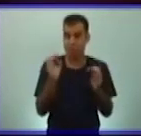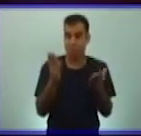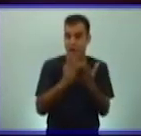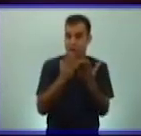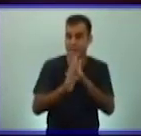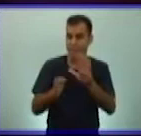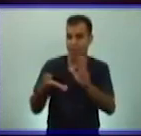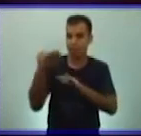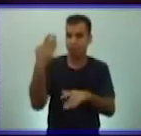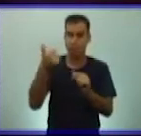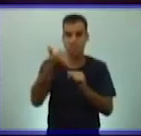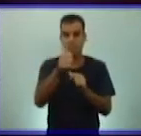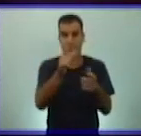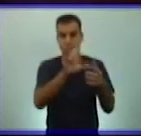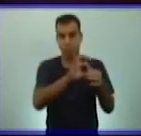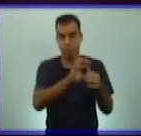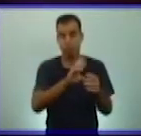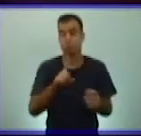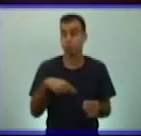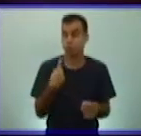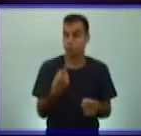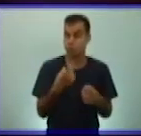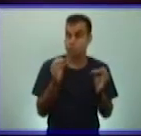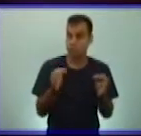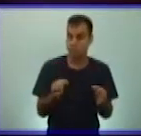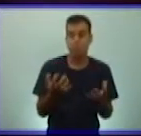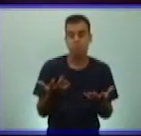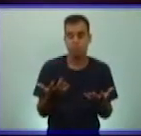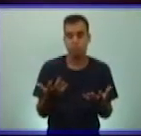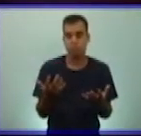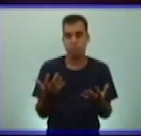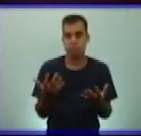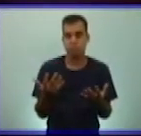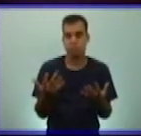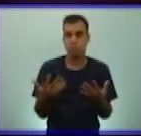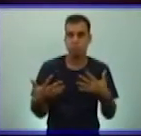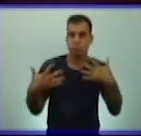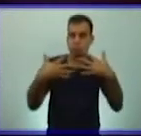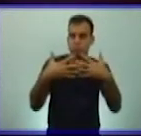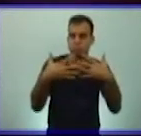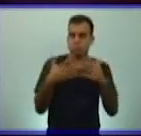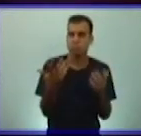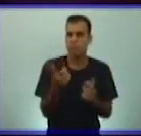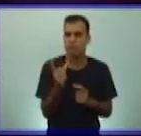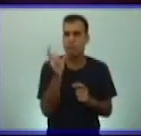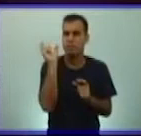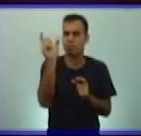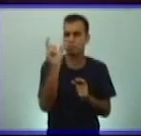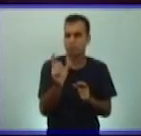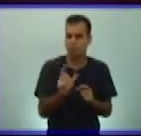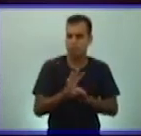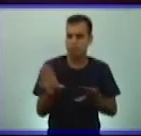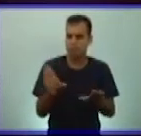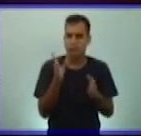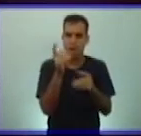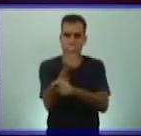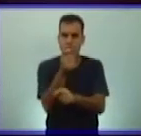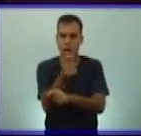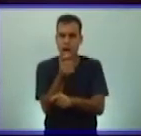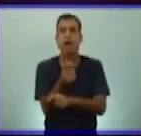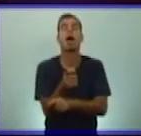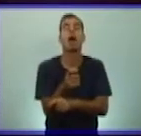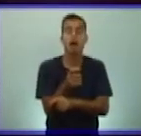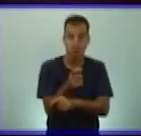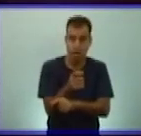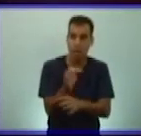siempre estableciendo una analogía entre los términos ya trabajados y los que corresponden a